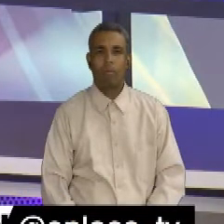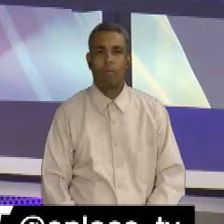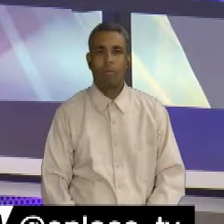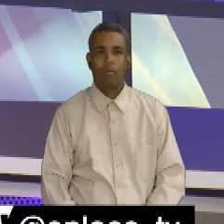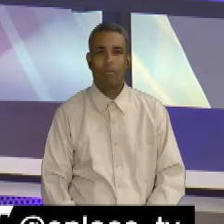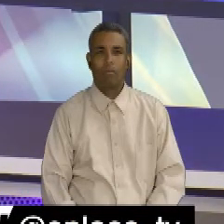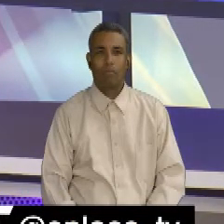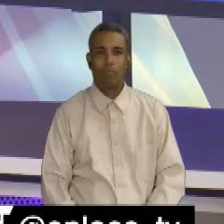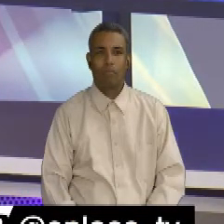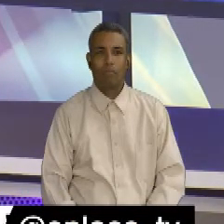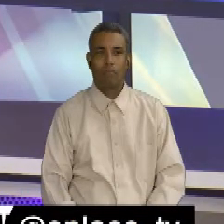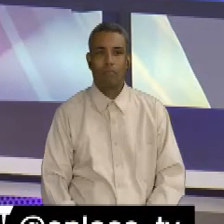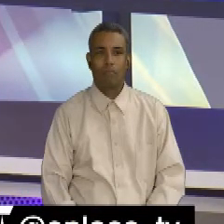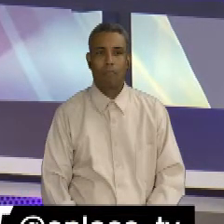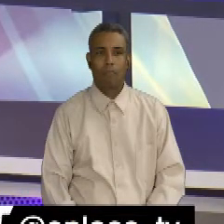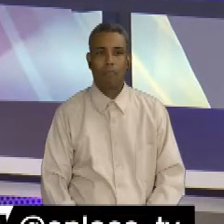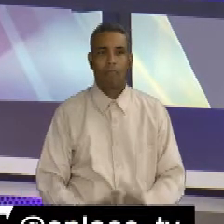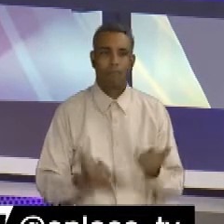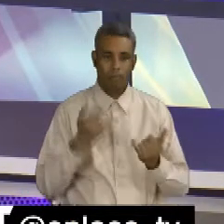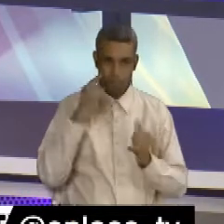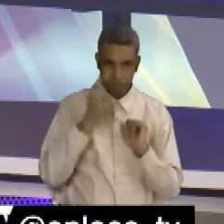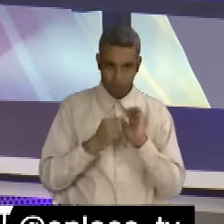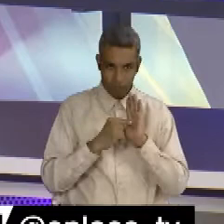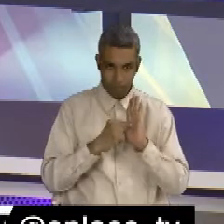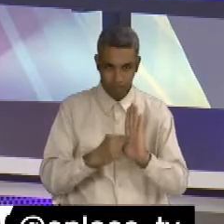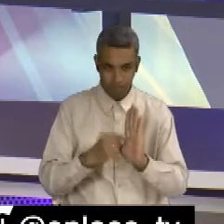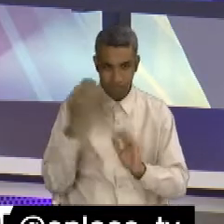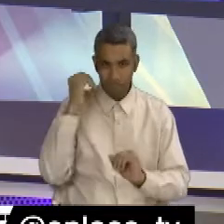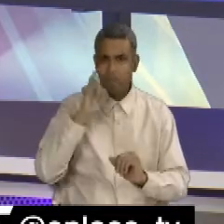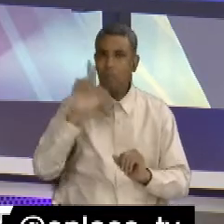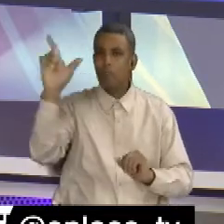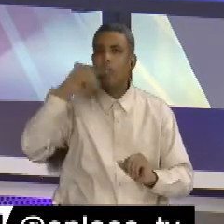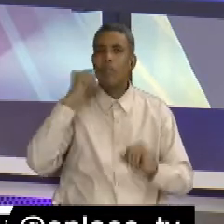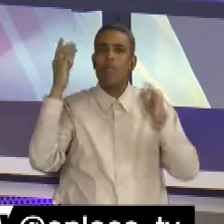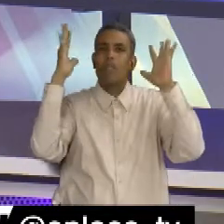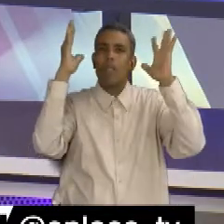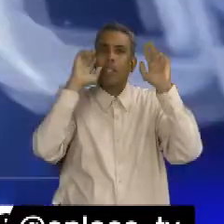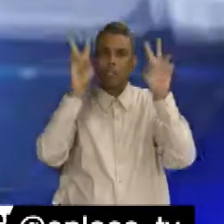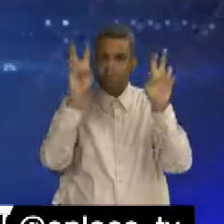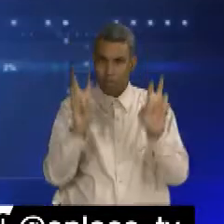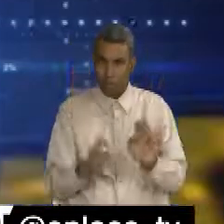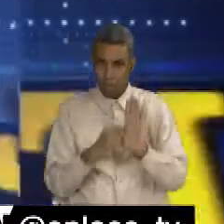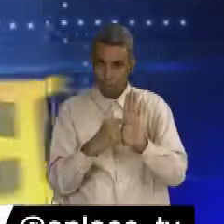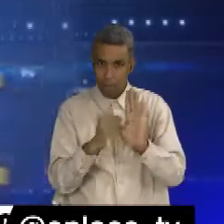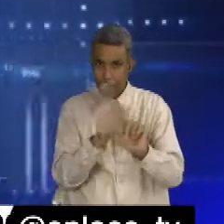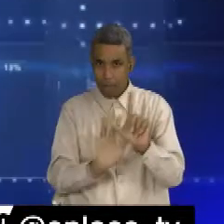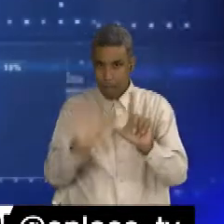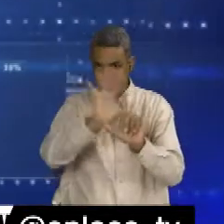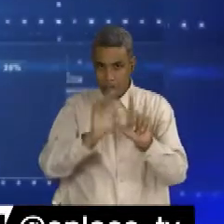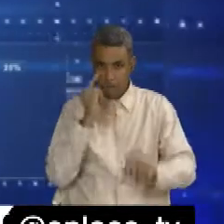Y a continuación conozca otros hechos que fueron noticia durante el puente festivo en la ciudad y región.